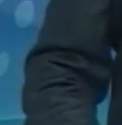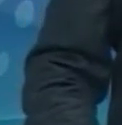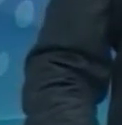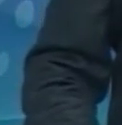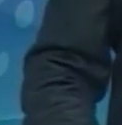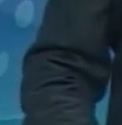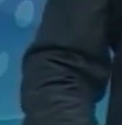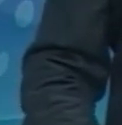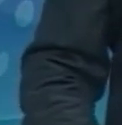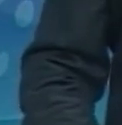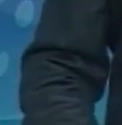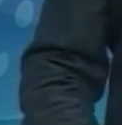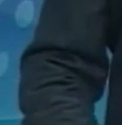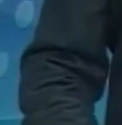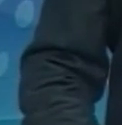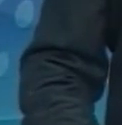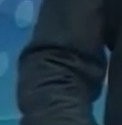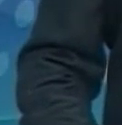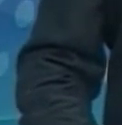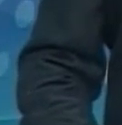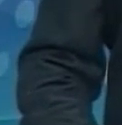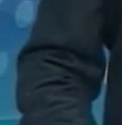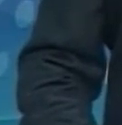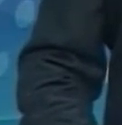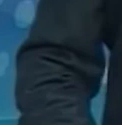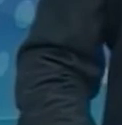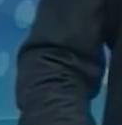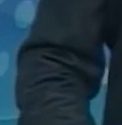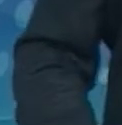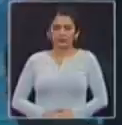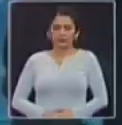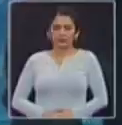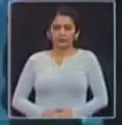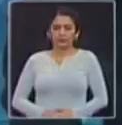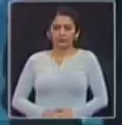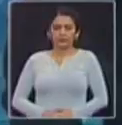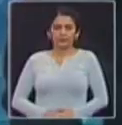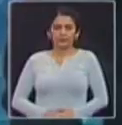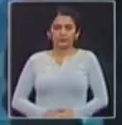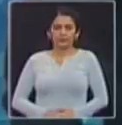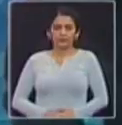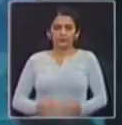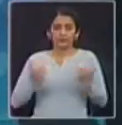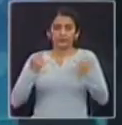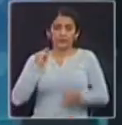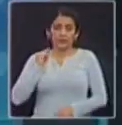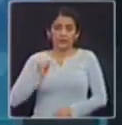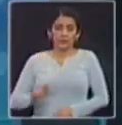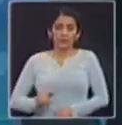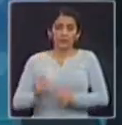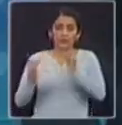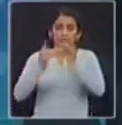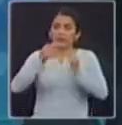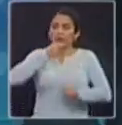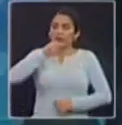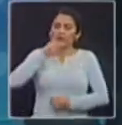mientras duran las medidas cautelares. Cristina Cabezas, desde la cárcel 4, nos amplía detalles. Cristina, adelante con el